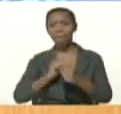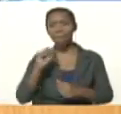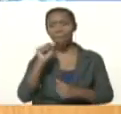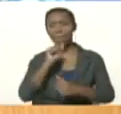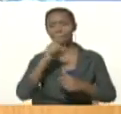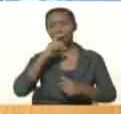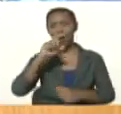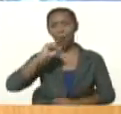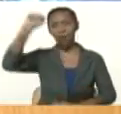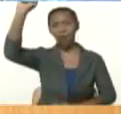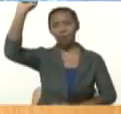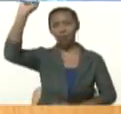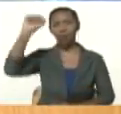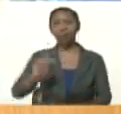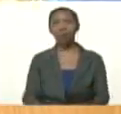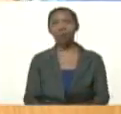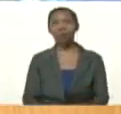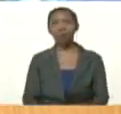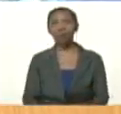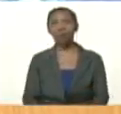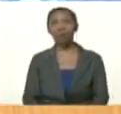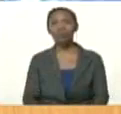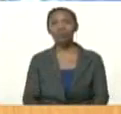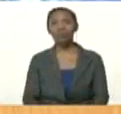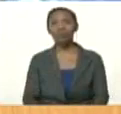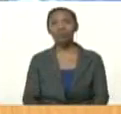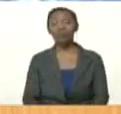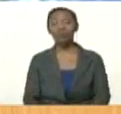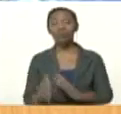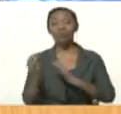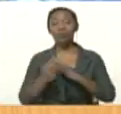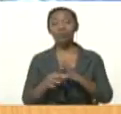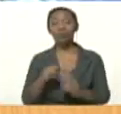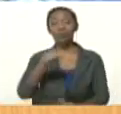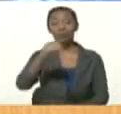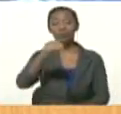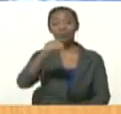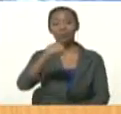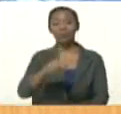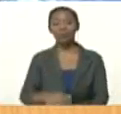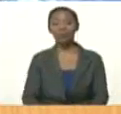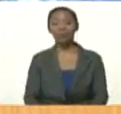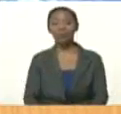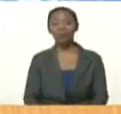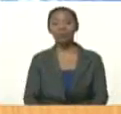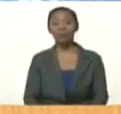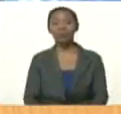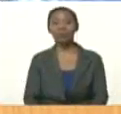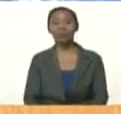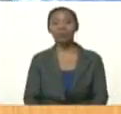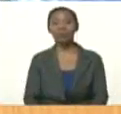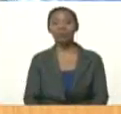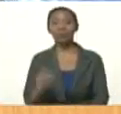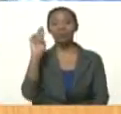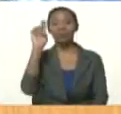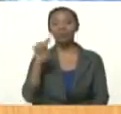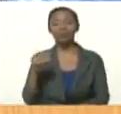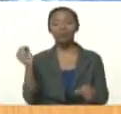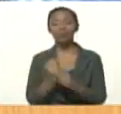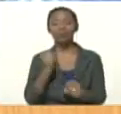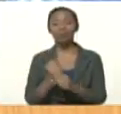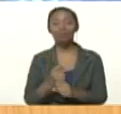allá. Mi anillo de linterna verde. Bueno, todos los días hay que trabajar con buen